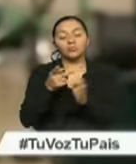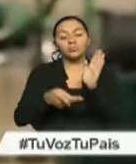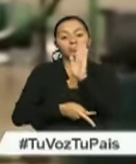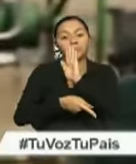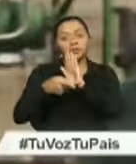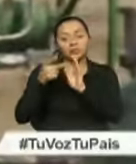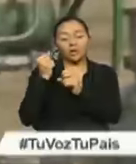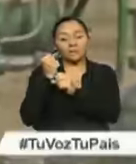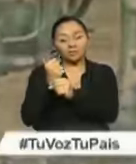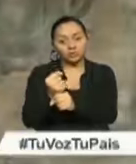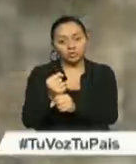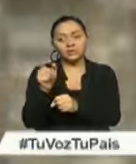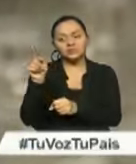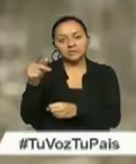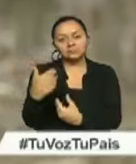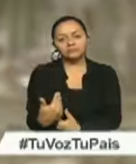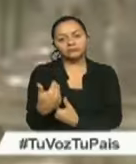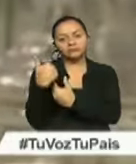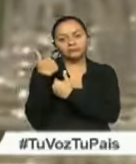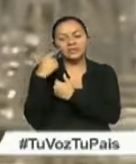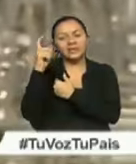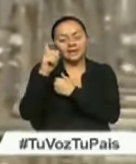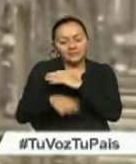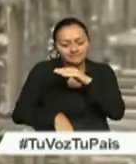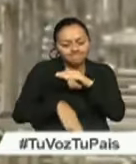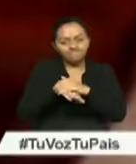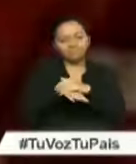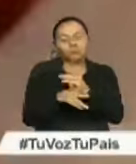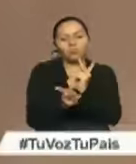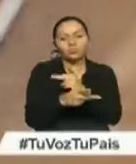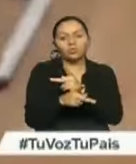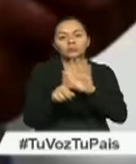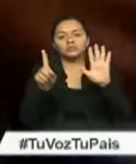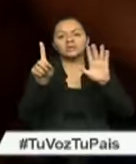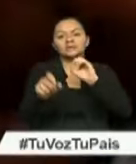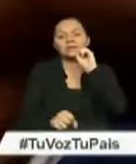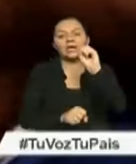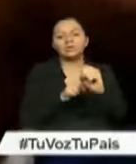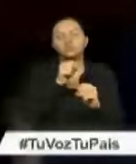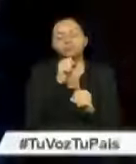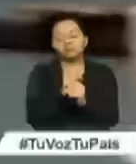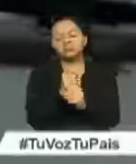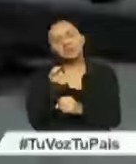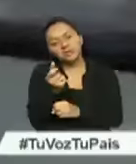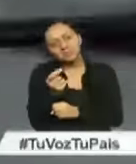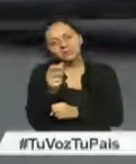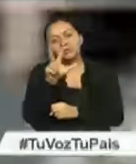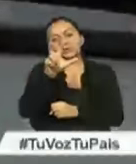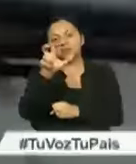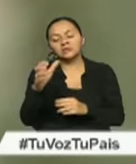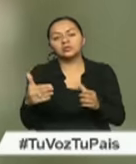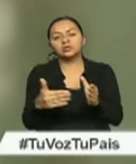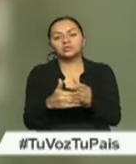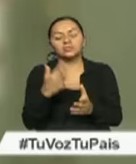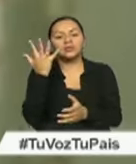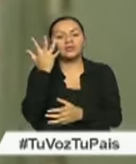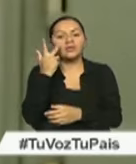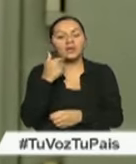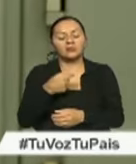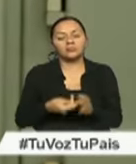proceso, es que el bloque alcance su punto máximo de producción en 6 años, con cerca de 300.000 barriles diarios de